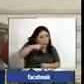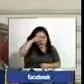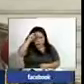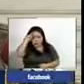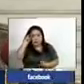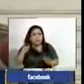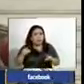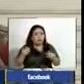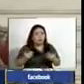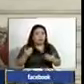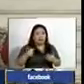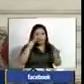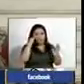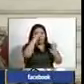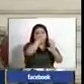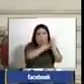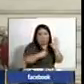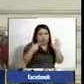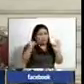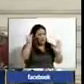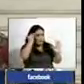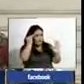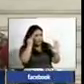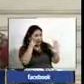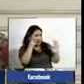y lo que sucedió es lo que ya sabemos, que